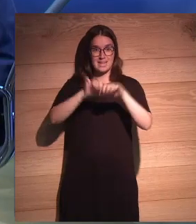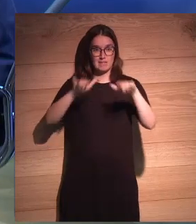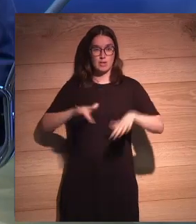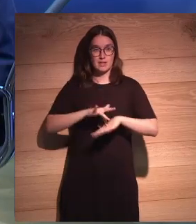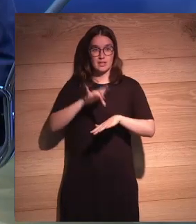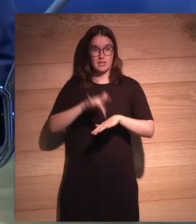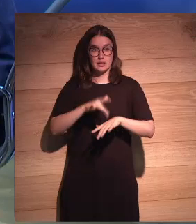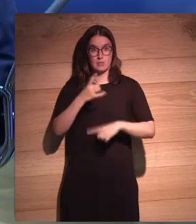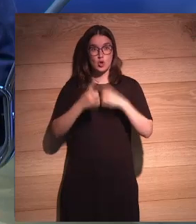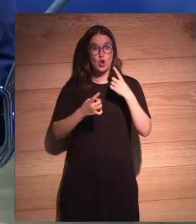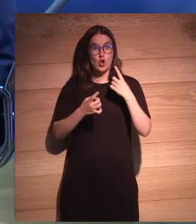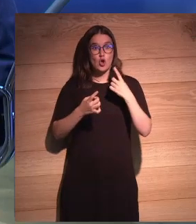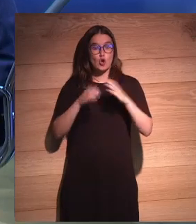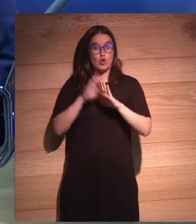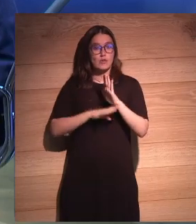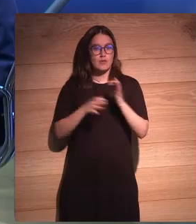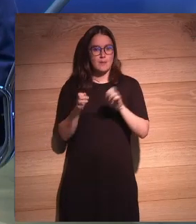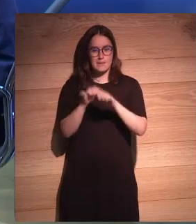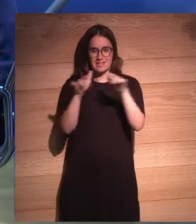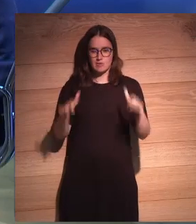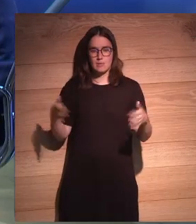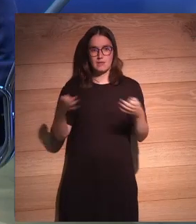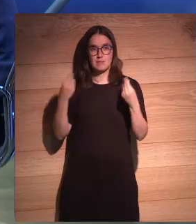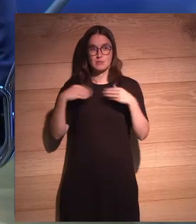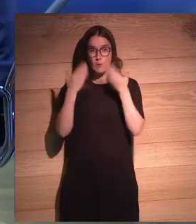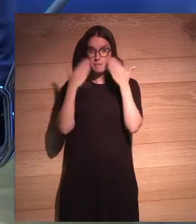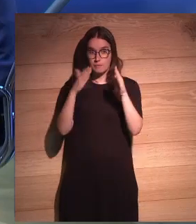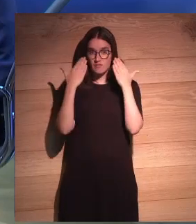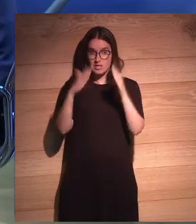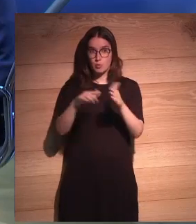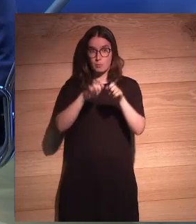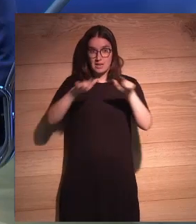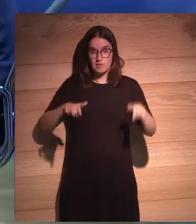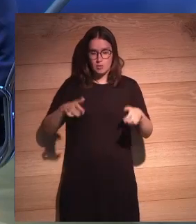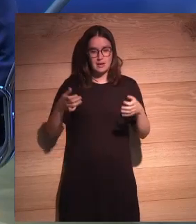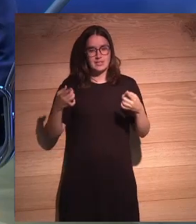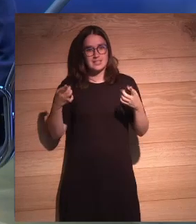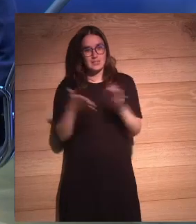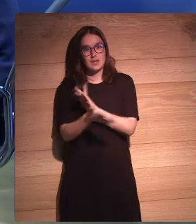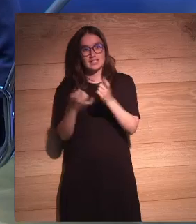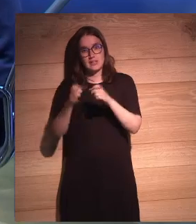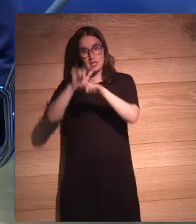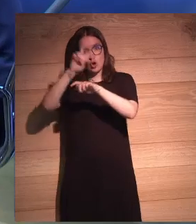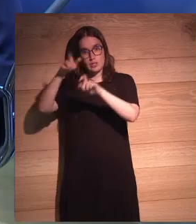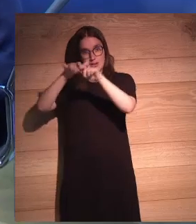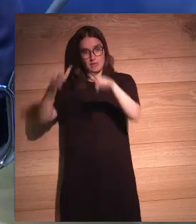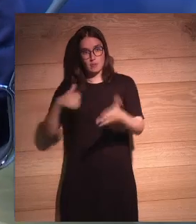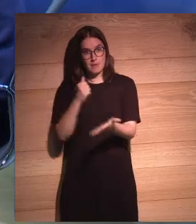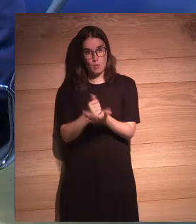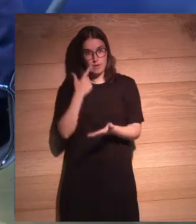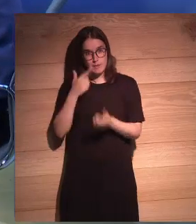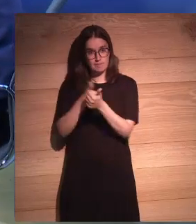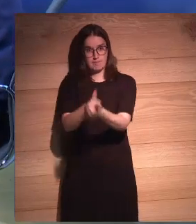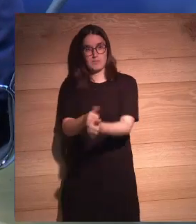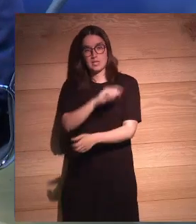la condición es que exista una plataforma. Exactamente igual que Facebook es una plataforma, necesitas una plataforma donde quede esa huella. La segunda